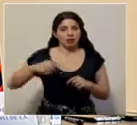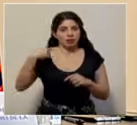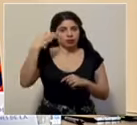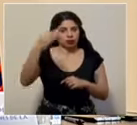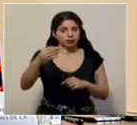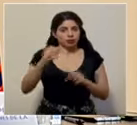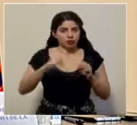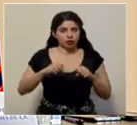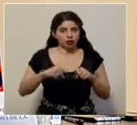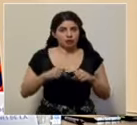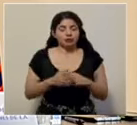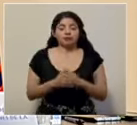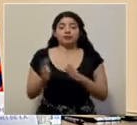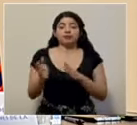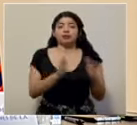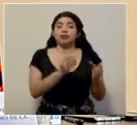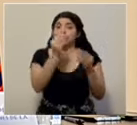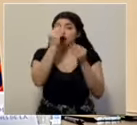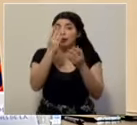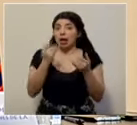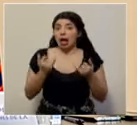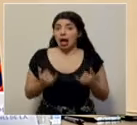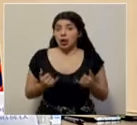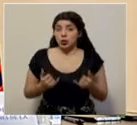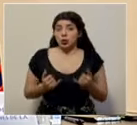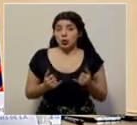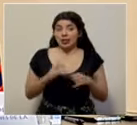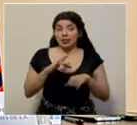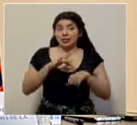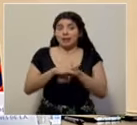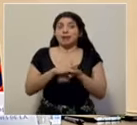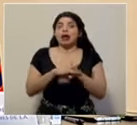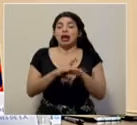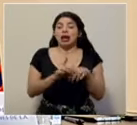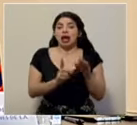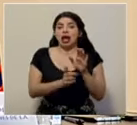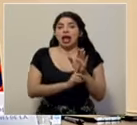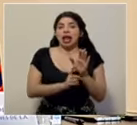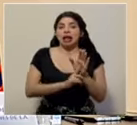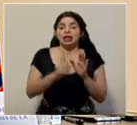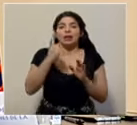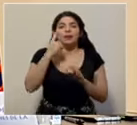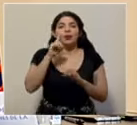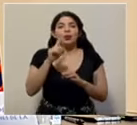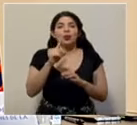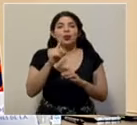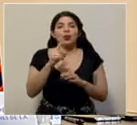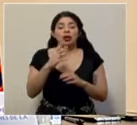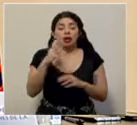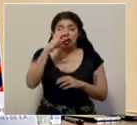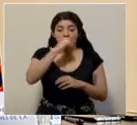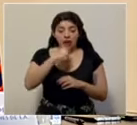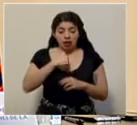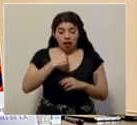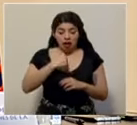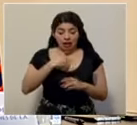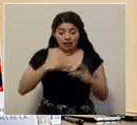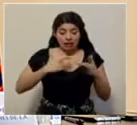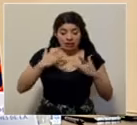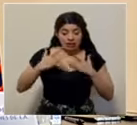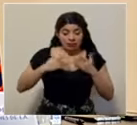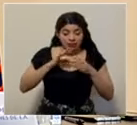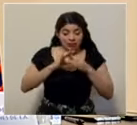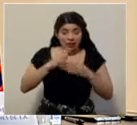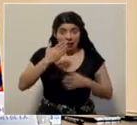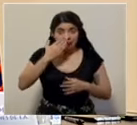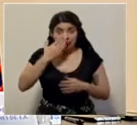posteriormente. Respecto a la actualización de la alerta temprana por síntomas de virus respiratorios,